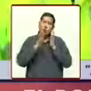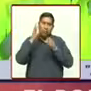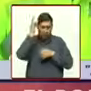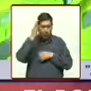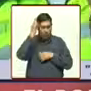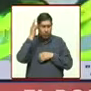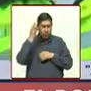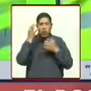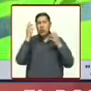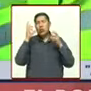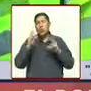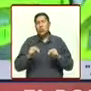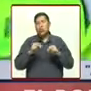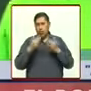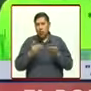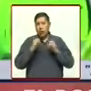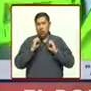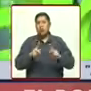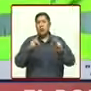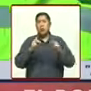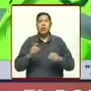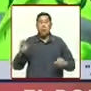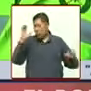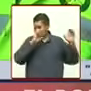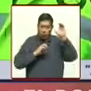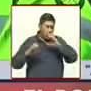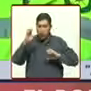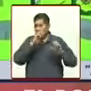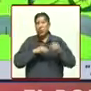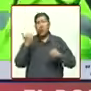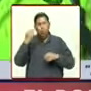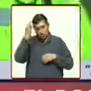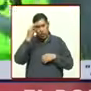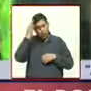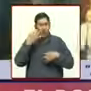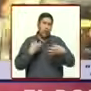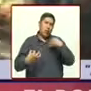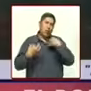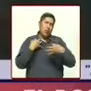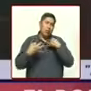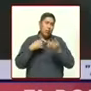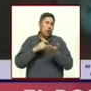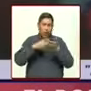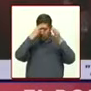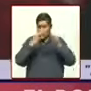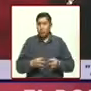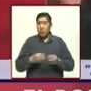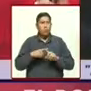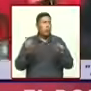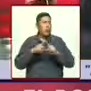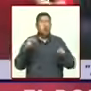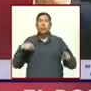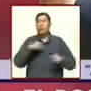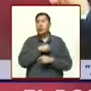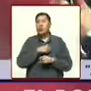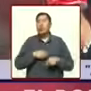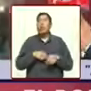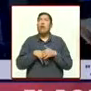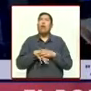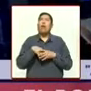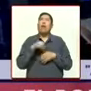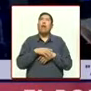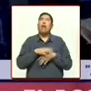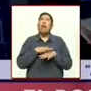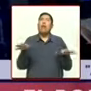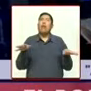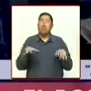fiscal, no se tuvo la oportunidad y estamos todavía buscando hablar con el fiscal para que nos pueda explicar esta decisión. Pero nosotros no nos quedamos con